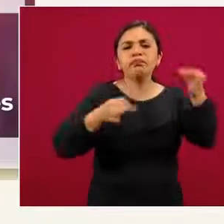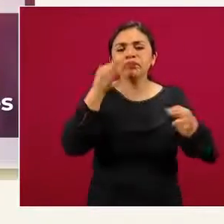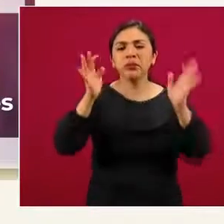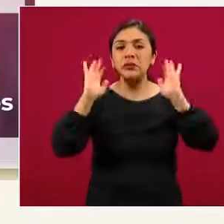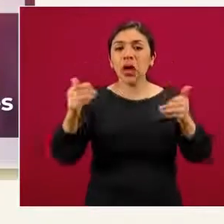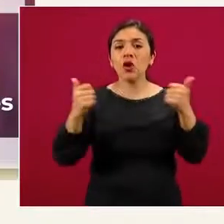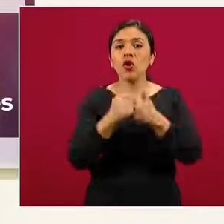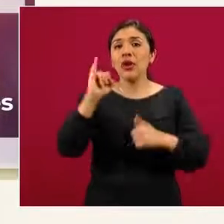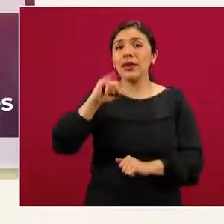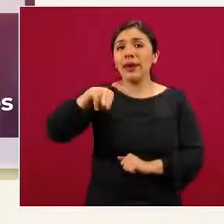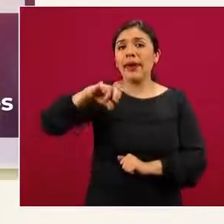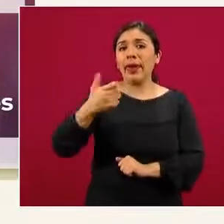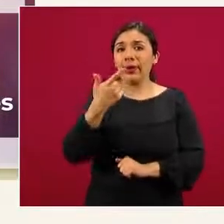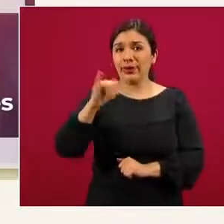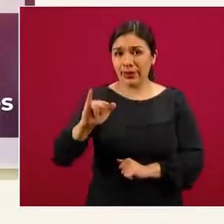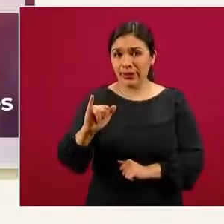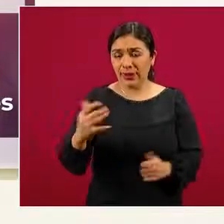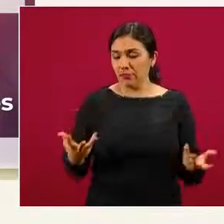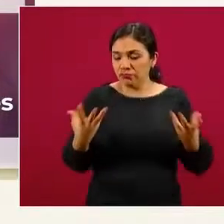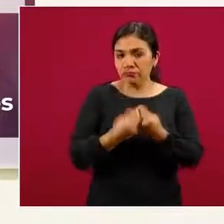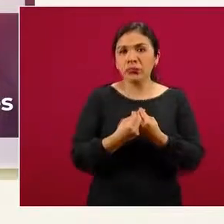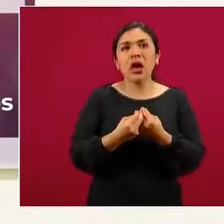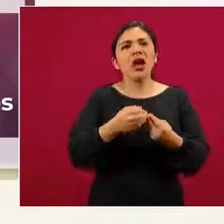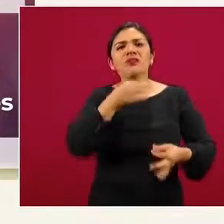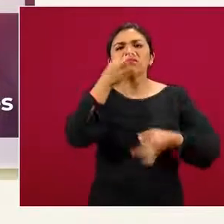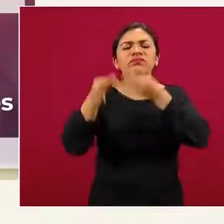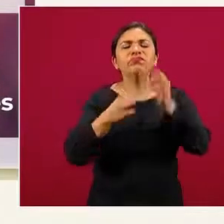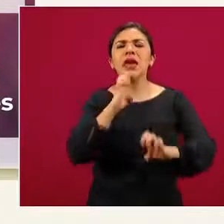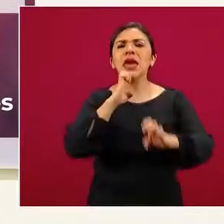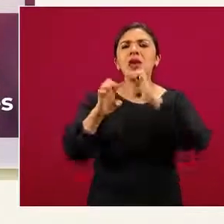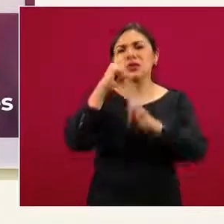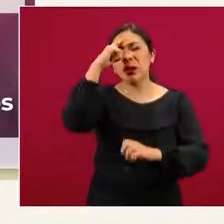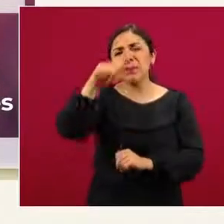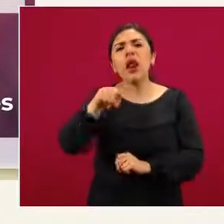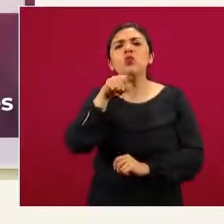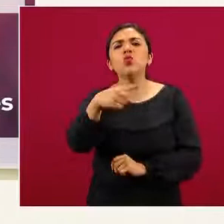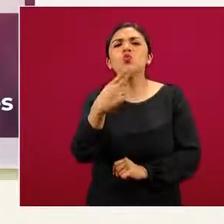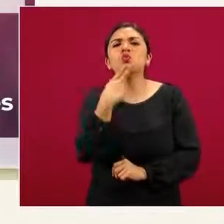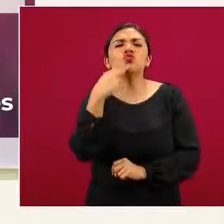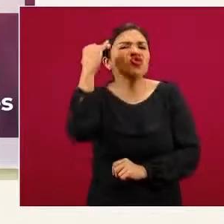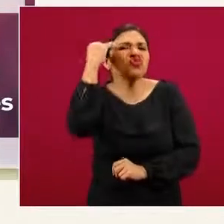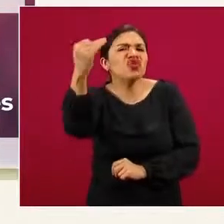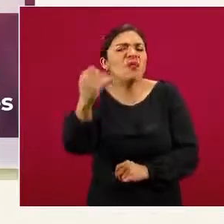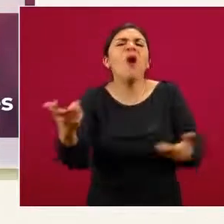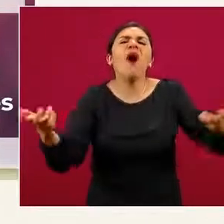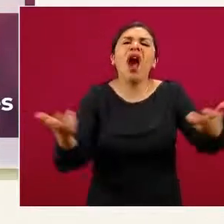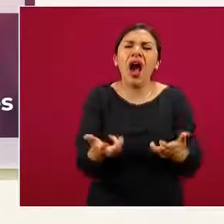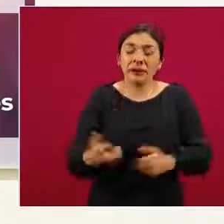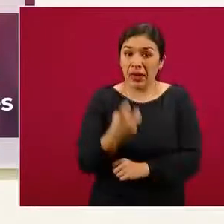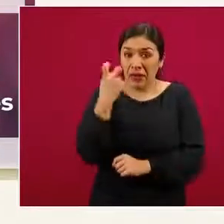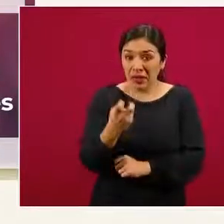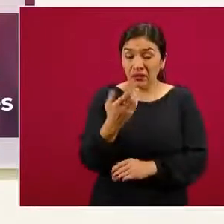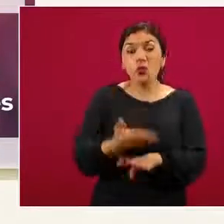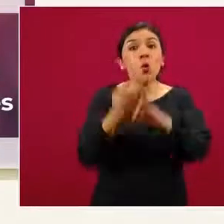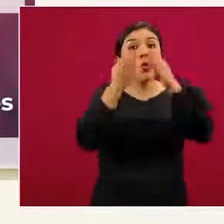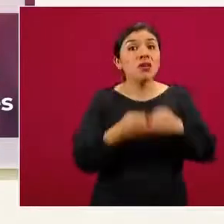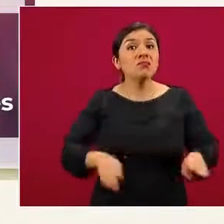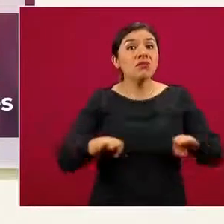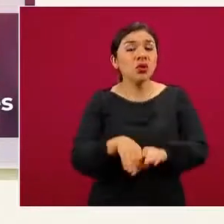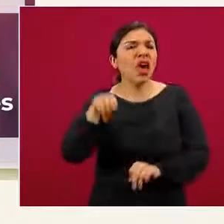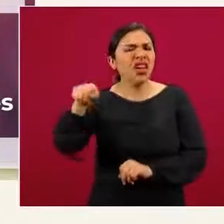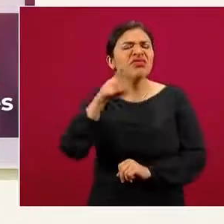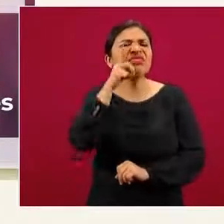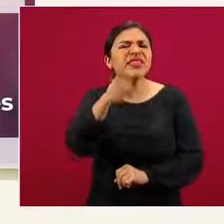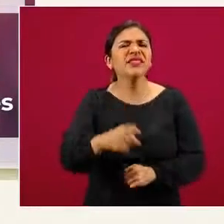lanzó el INEGI con nosotras la encuesta del uso del tiempo. Y esta encuesta es importante porque